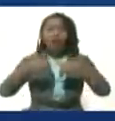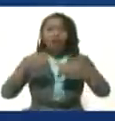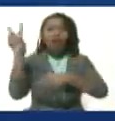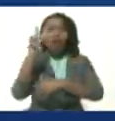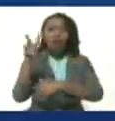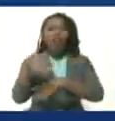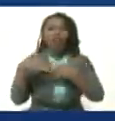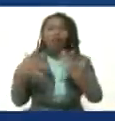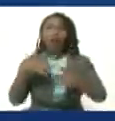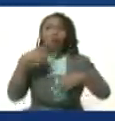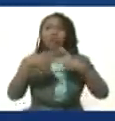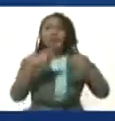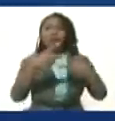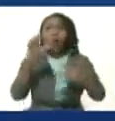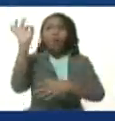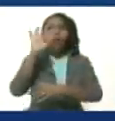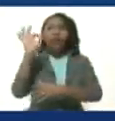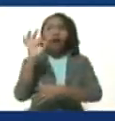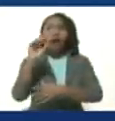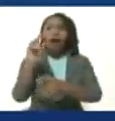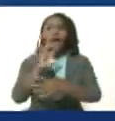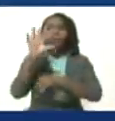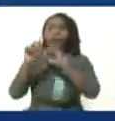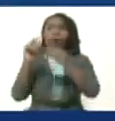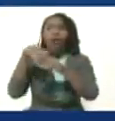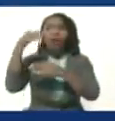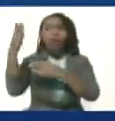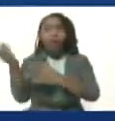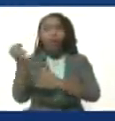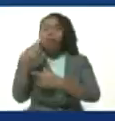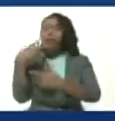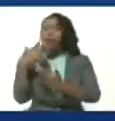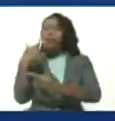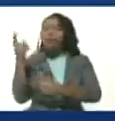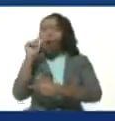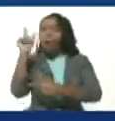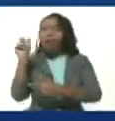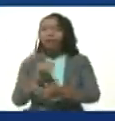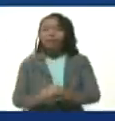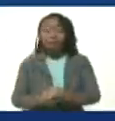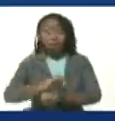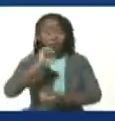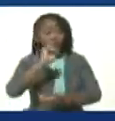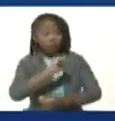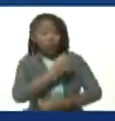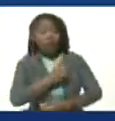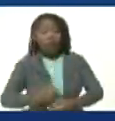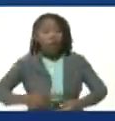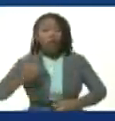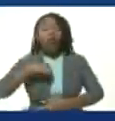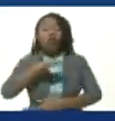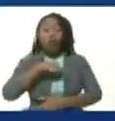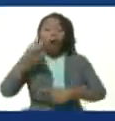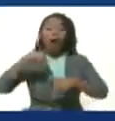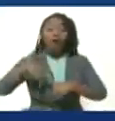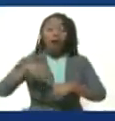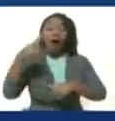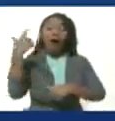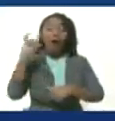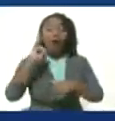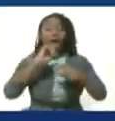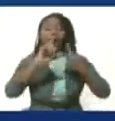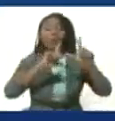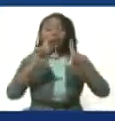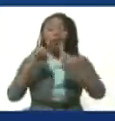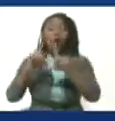¿Qué porcentaje es importado? ¿Qué me dice Burgos? Bueno, efectivamente, presidente, nosotros tenemos laboratorios que producen